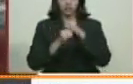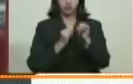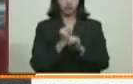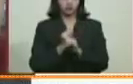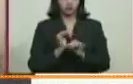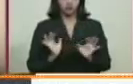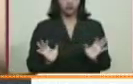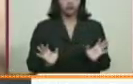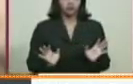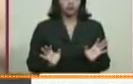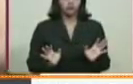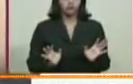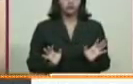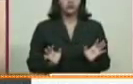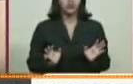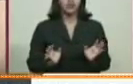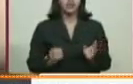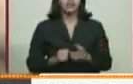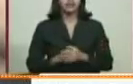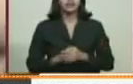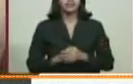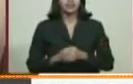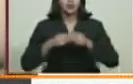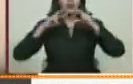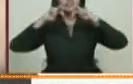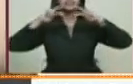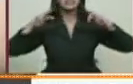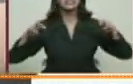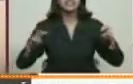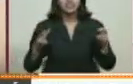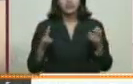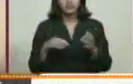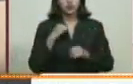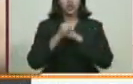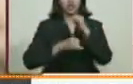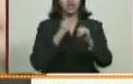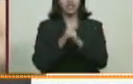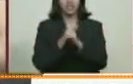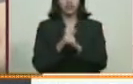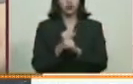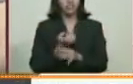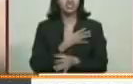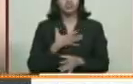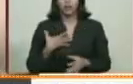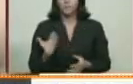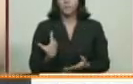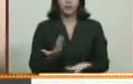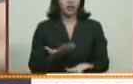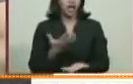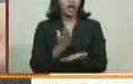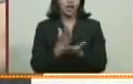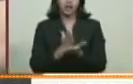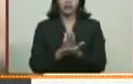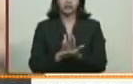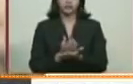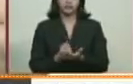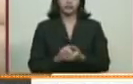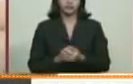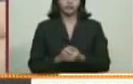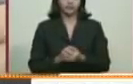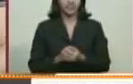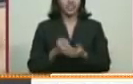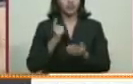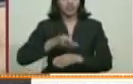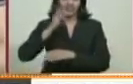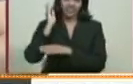¿verdad? De una intervención extranjera, lo que siempre han pretendido. Eso tiene que tener la condena pública de todos